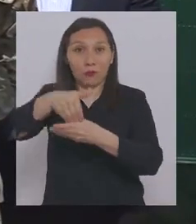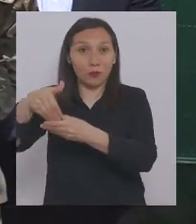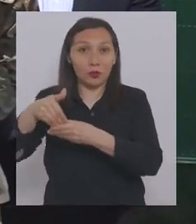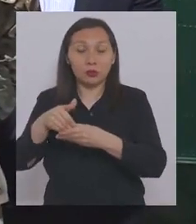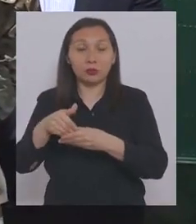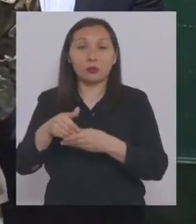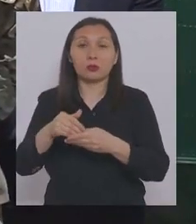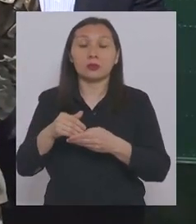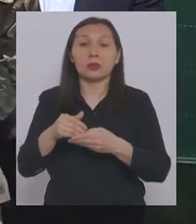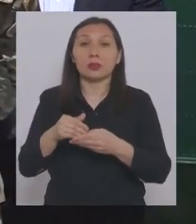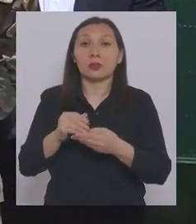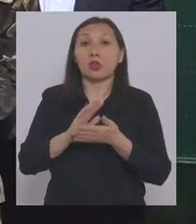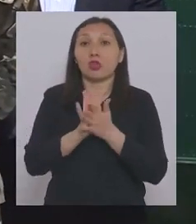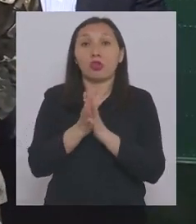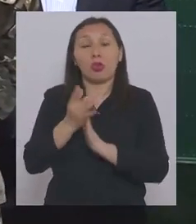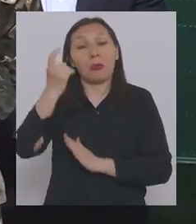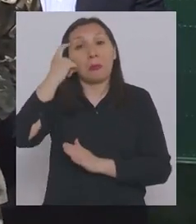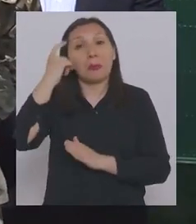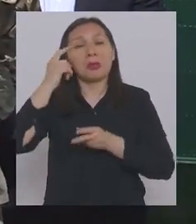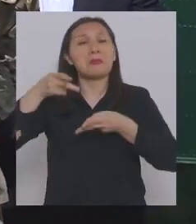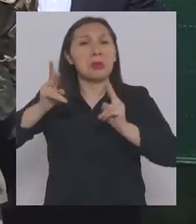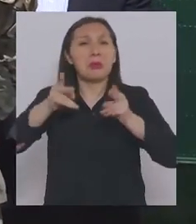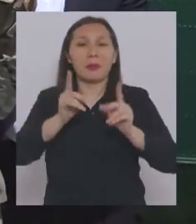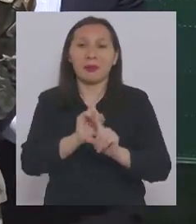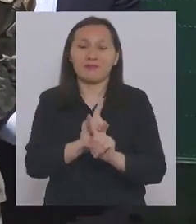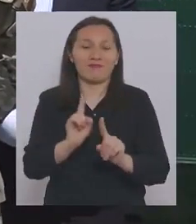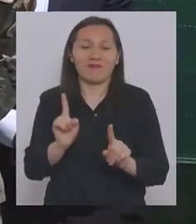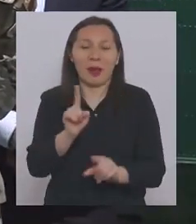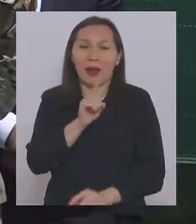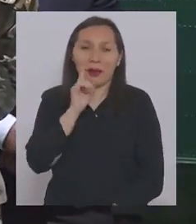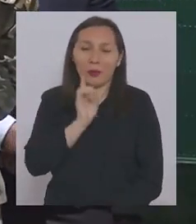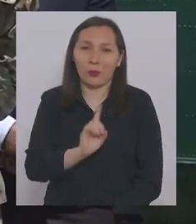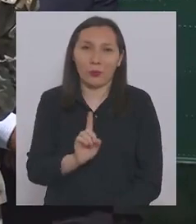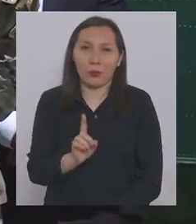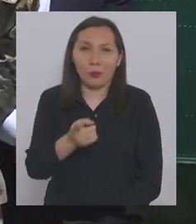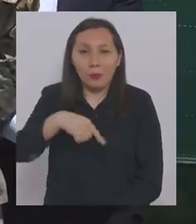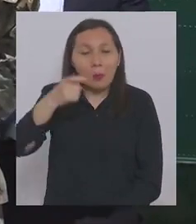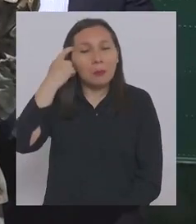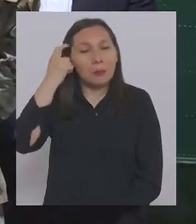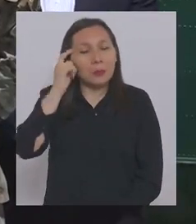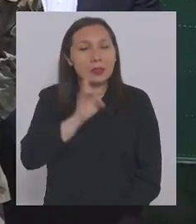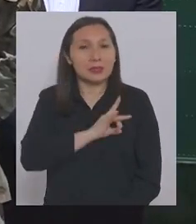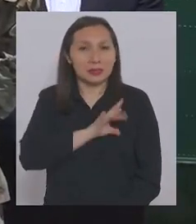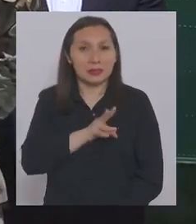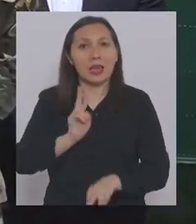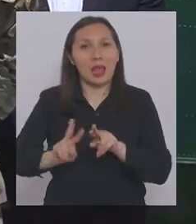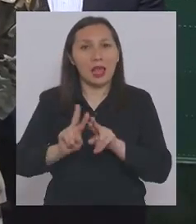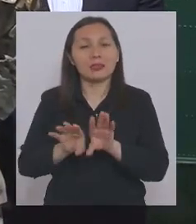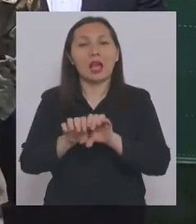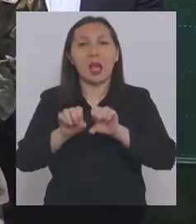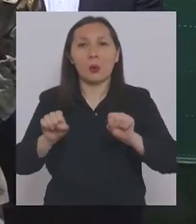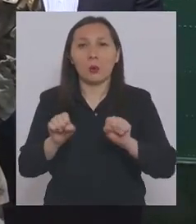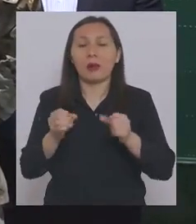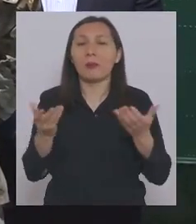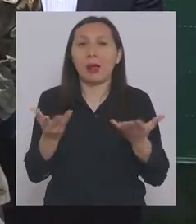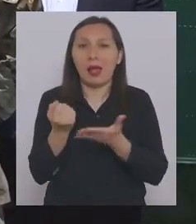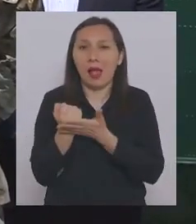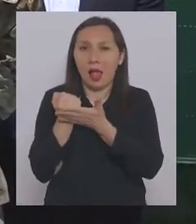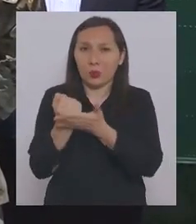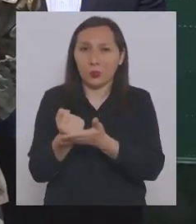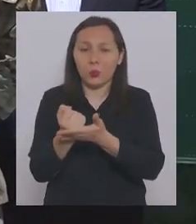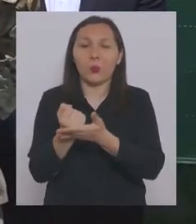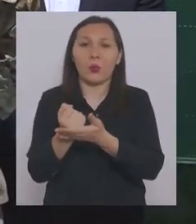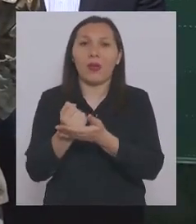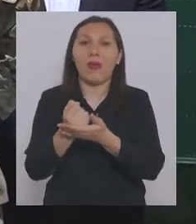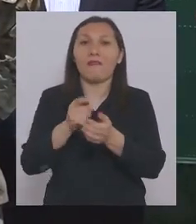todo se piensa que está permitido. No es así. Pensemos en Chile. Hagamos un acuerdo para ayudar a las